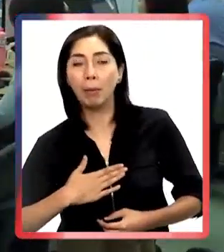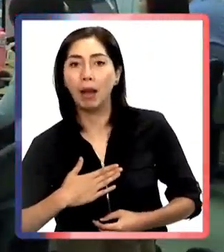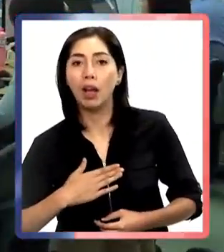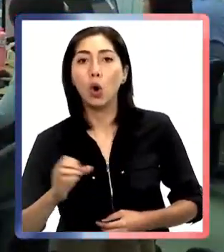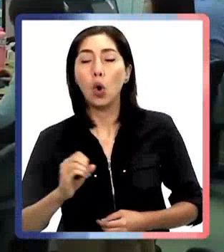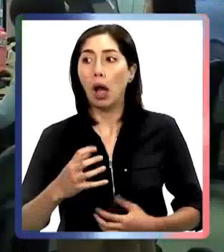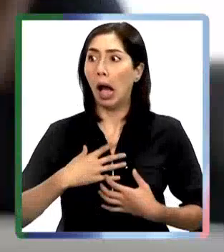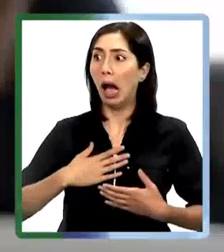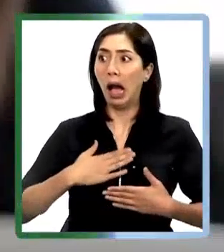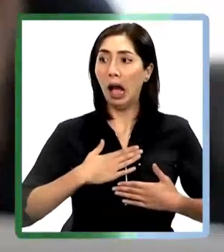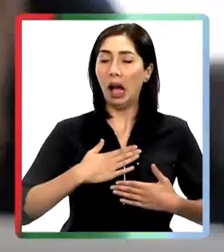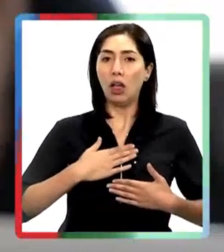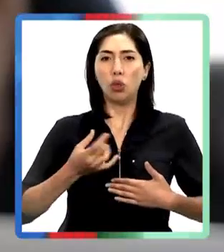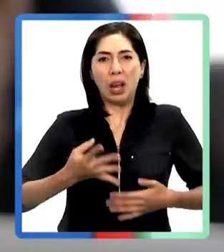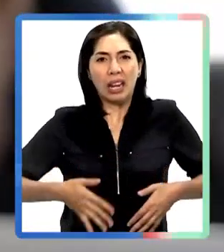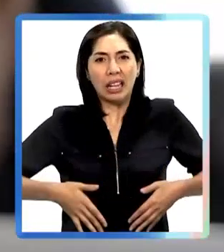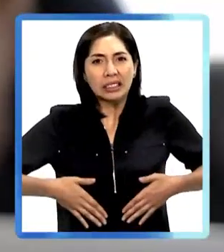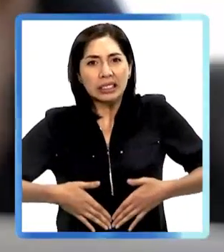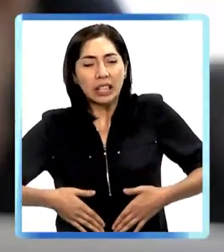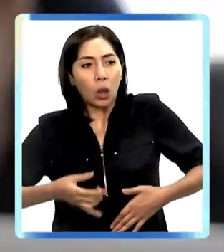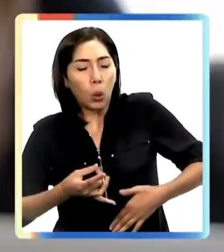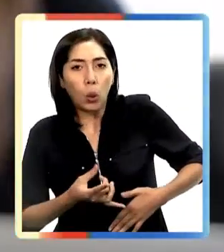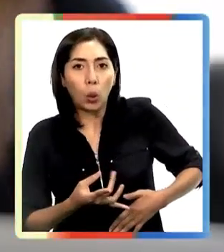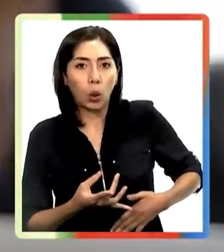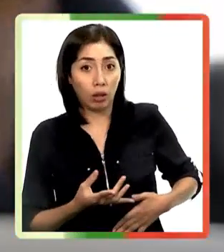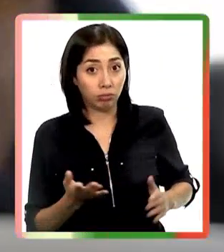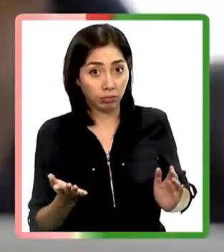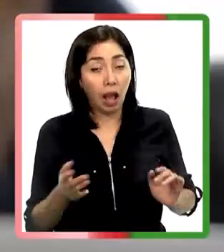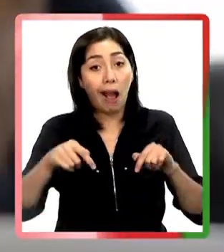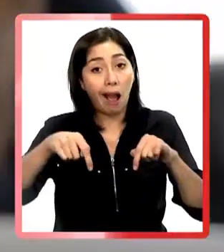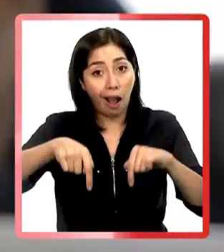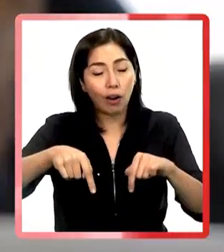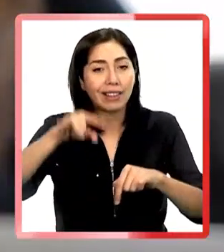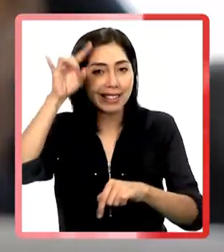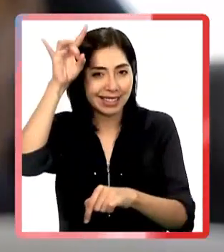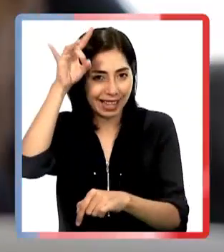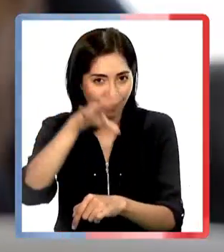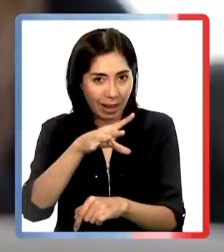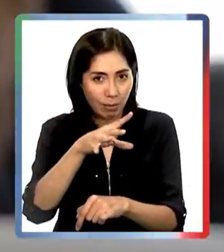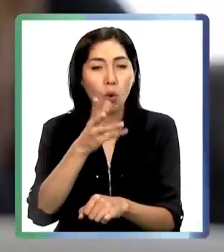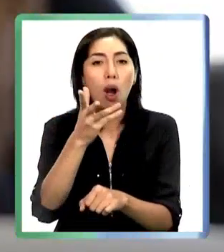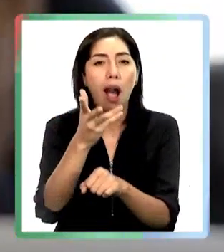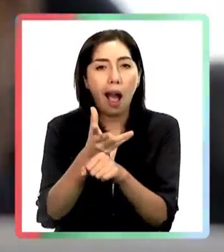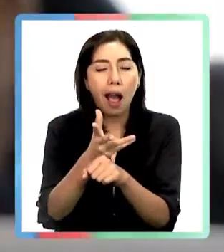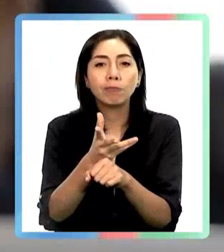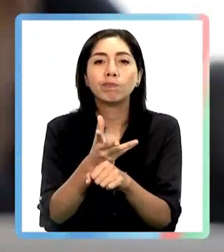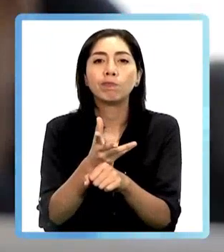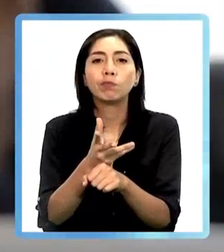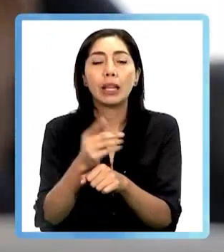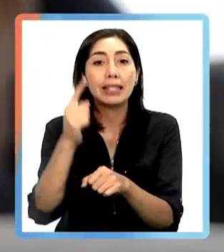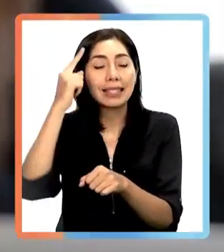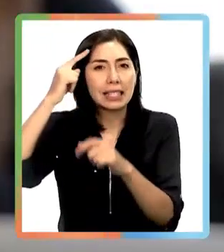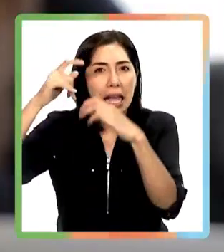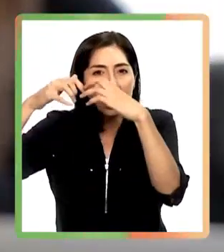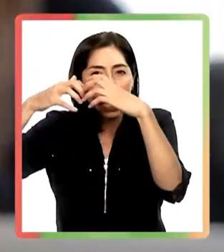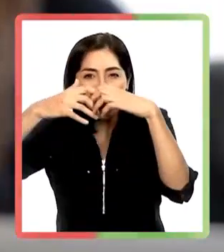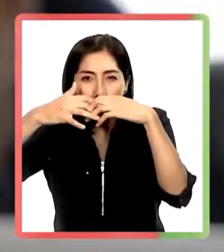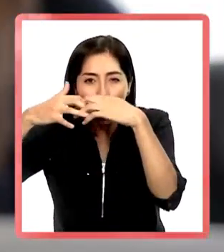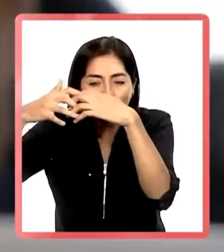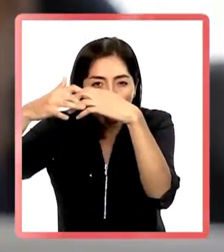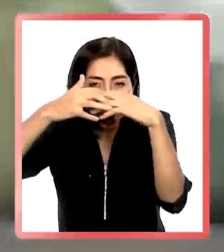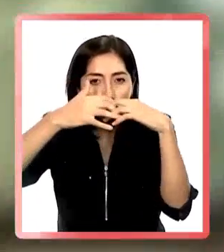cuando nos asustamos nos duele el abdomen, nos duele la guata. Hoy día sabemos que receptores para algunas sustancias que están en el